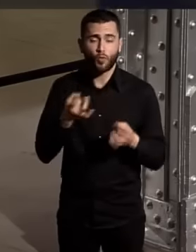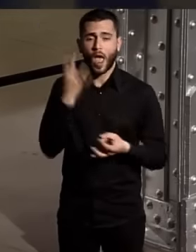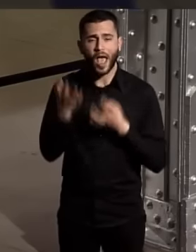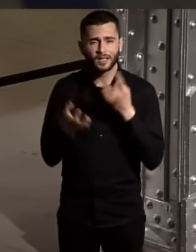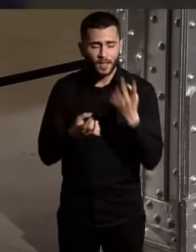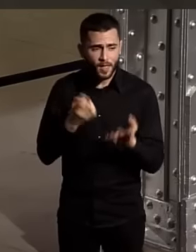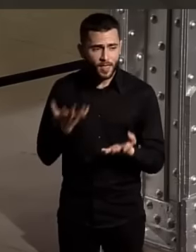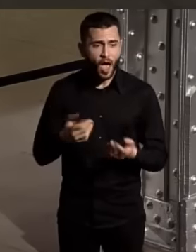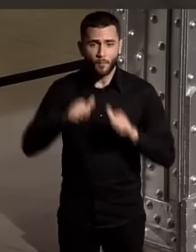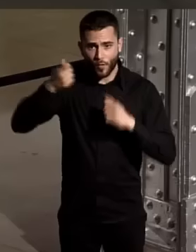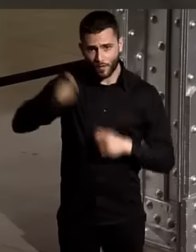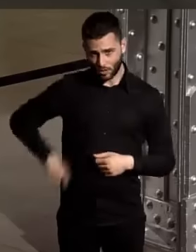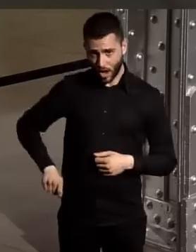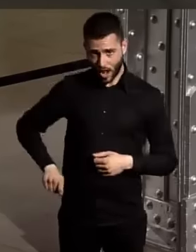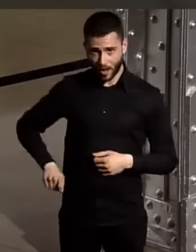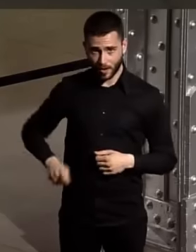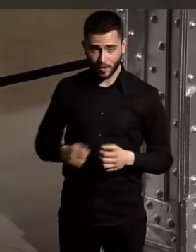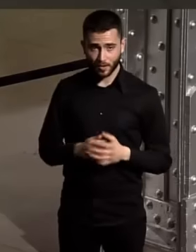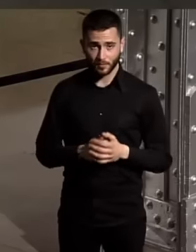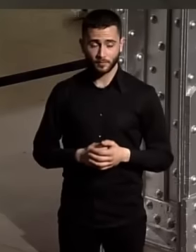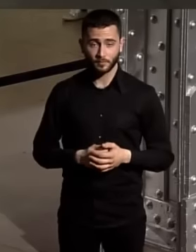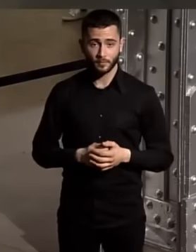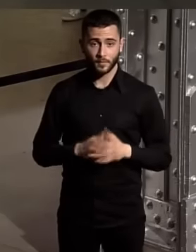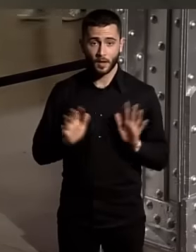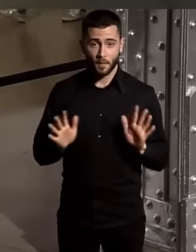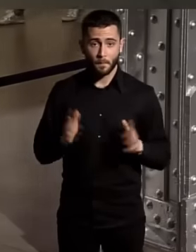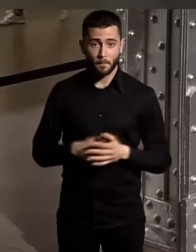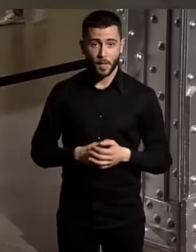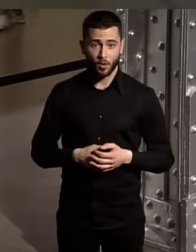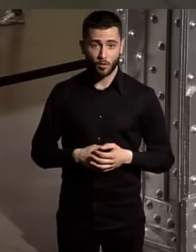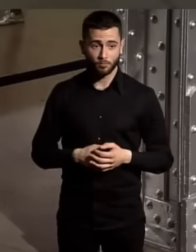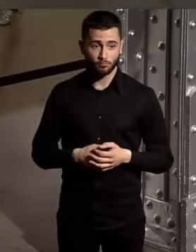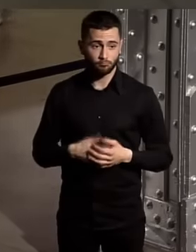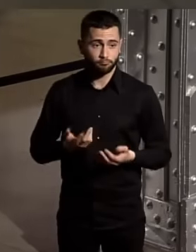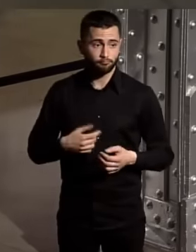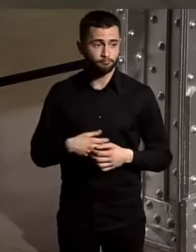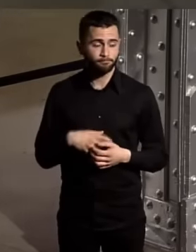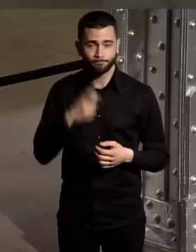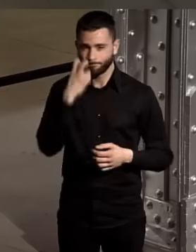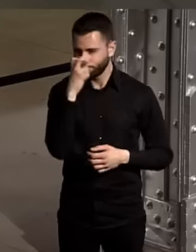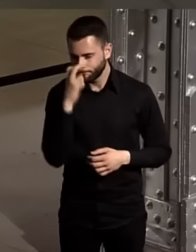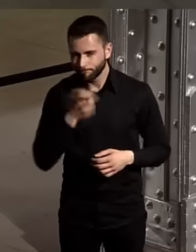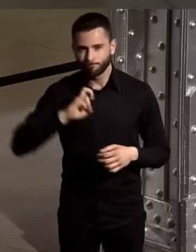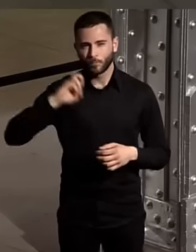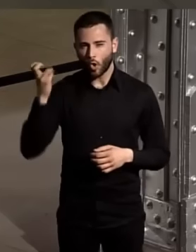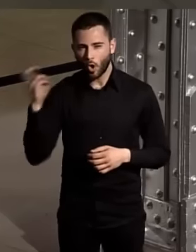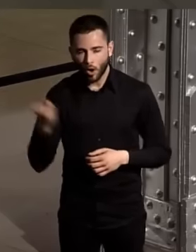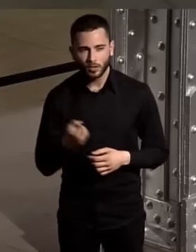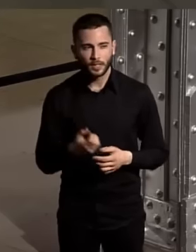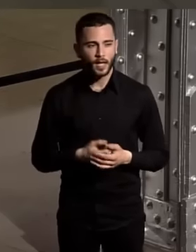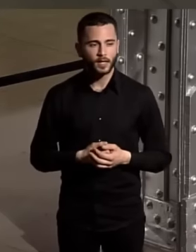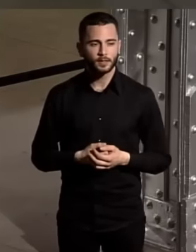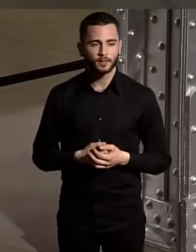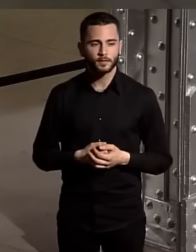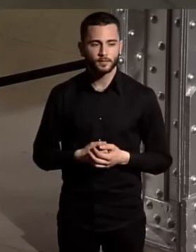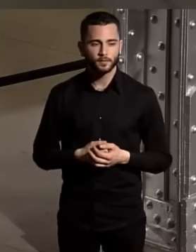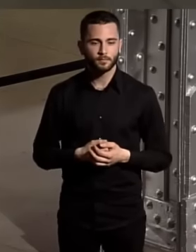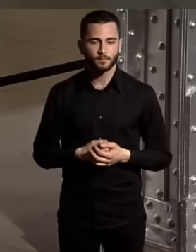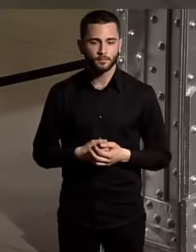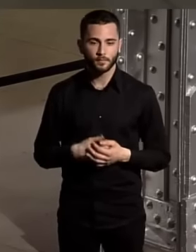eh profesional No lo que pasa es que uno tiene otras inquietudes aparte de eh publicar artículos en las